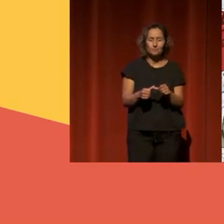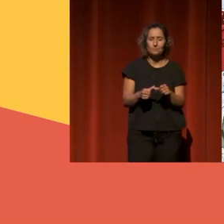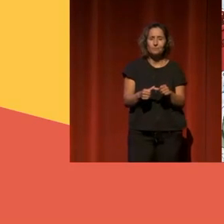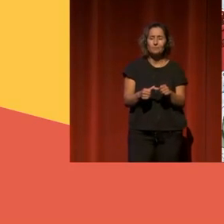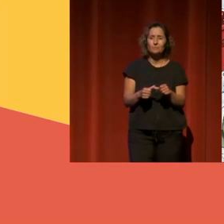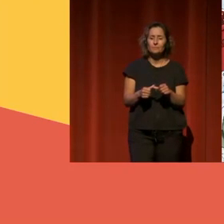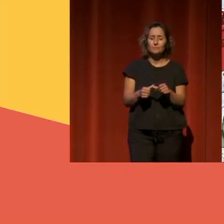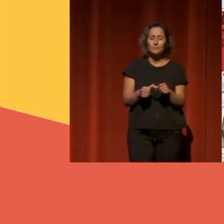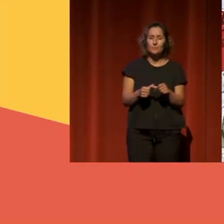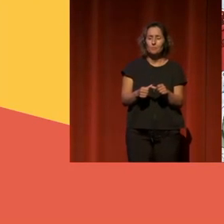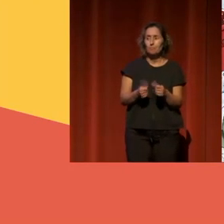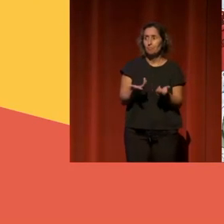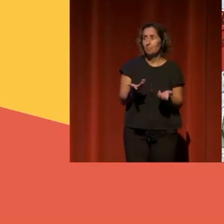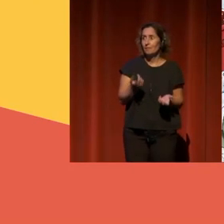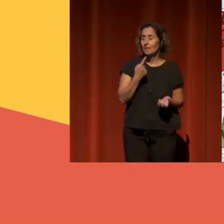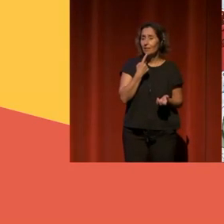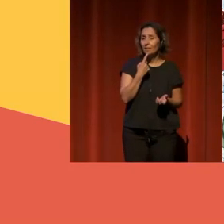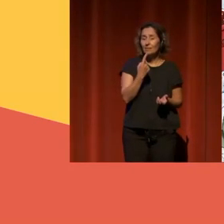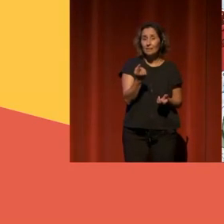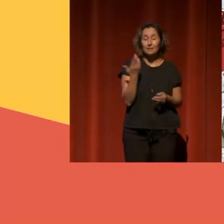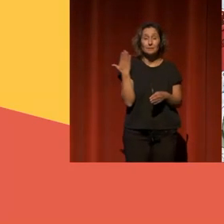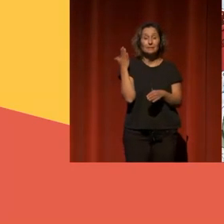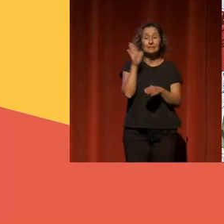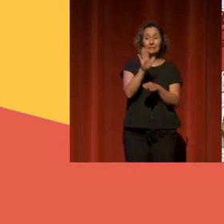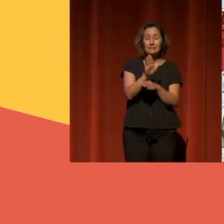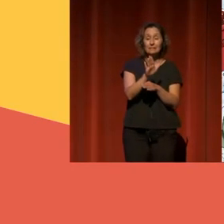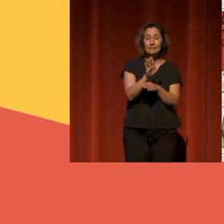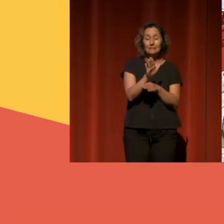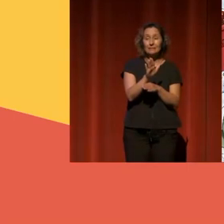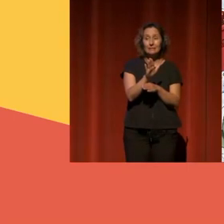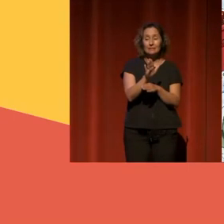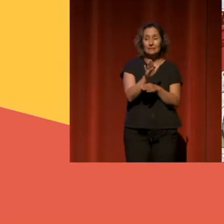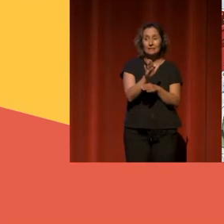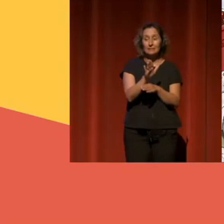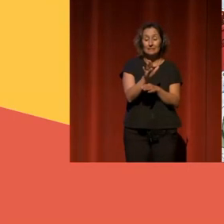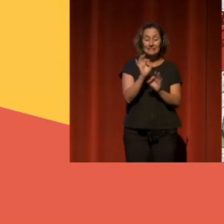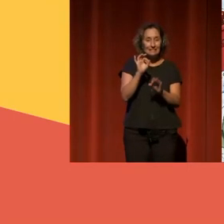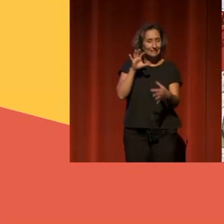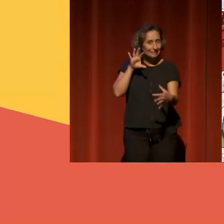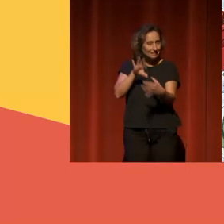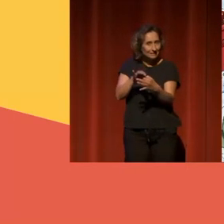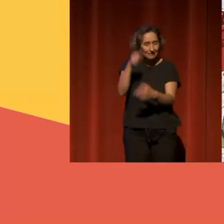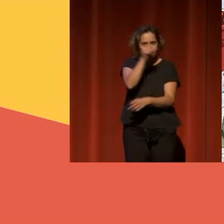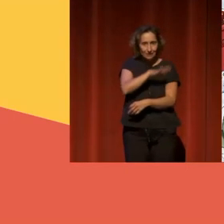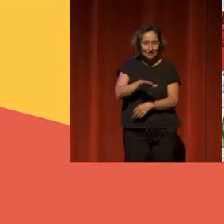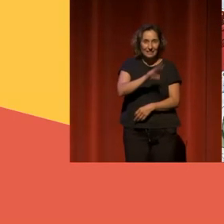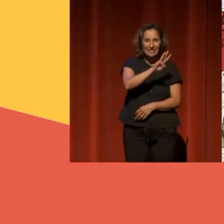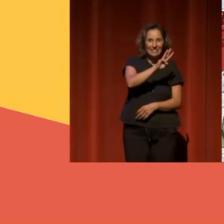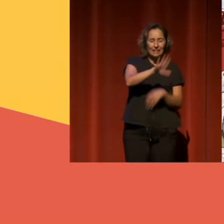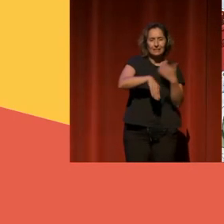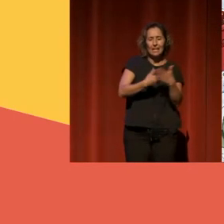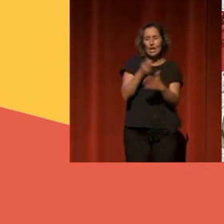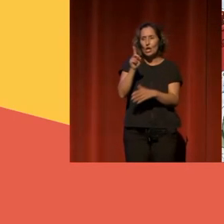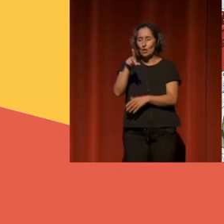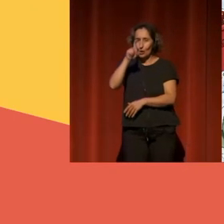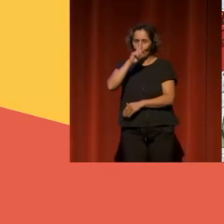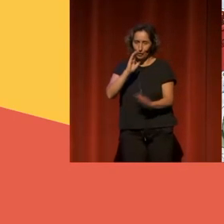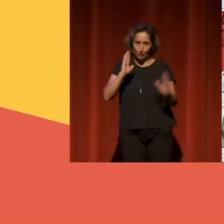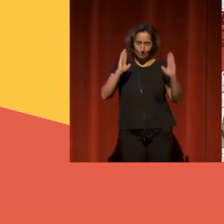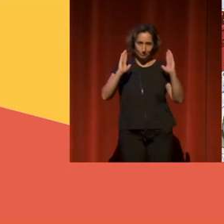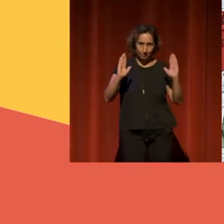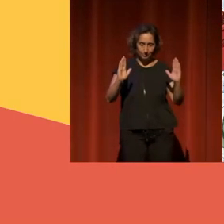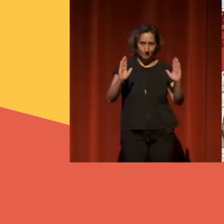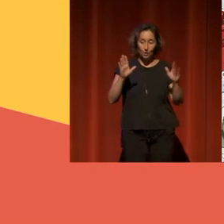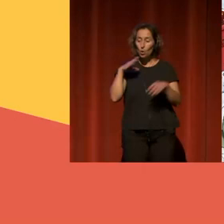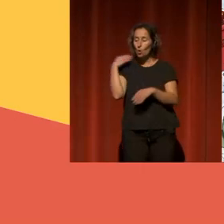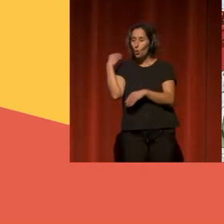solo para deciros el panorama que presento, bueno, ciñéndome únicamente a lo infantil, 3-12 años, dejando de lado las